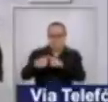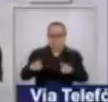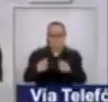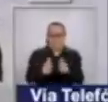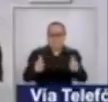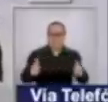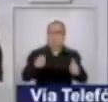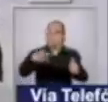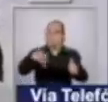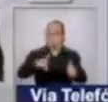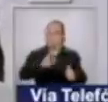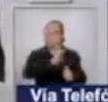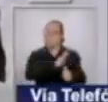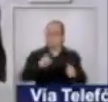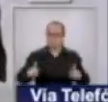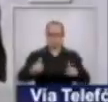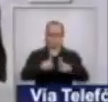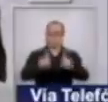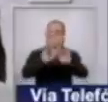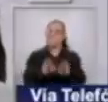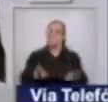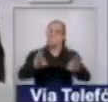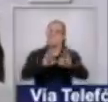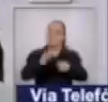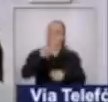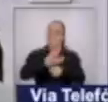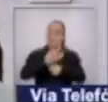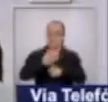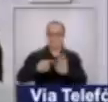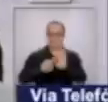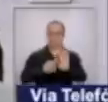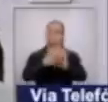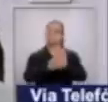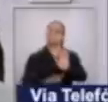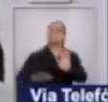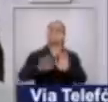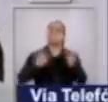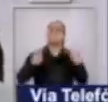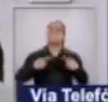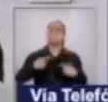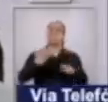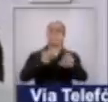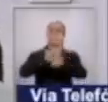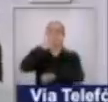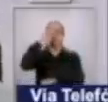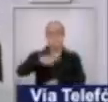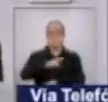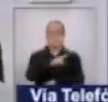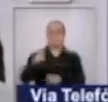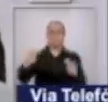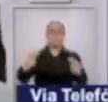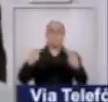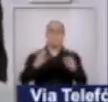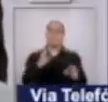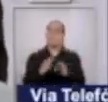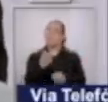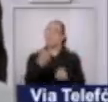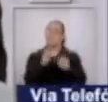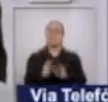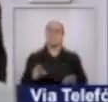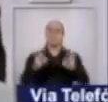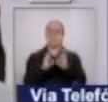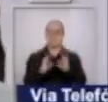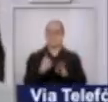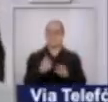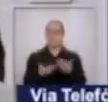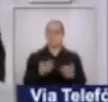tenían tejida dentro de la campaña de Delfina Gómez desde antes del debate. Desde